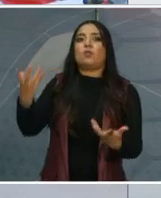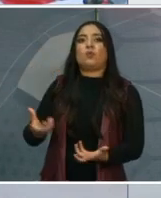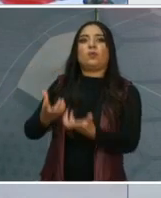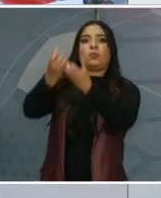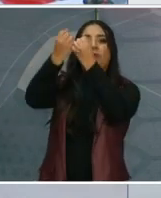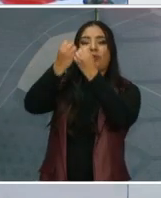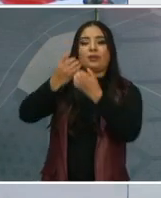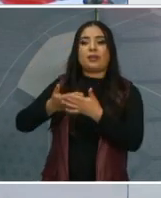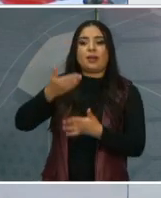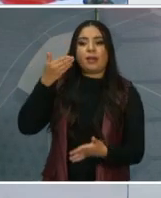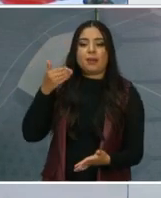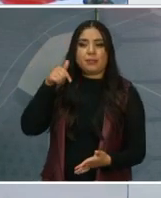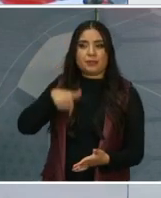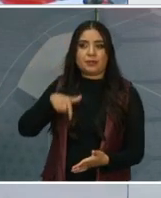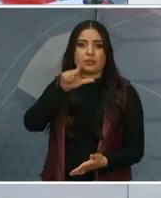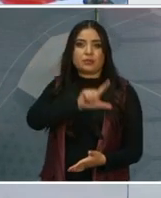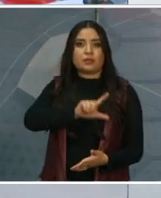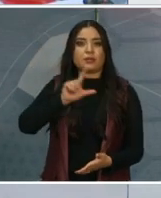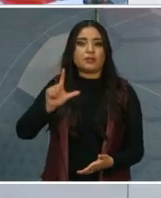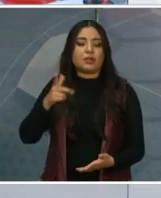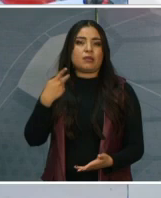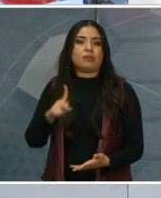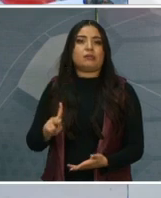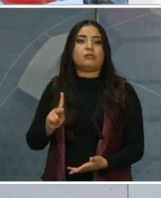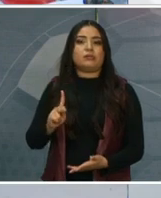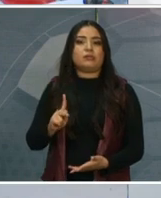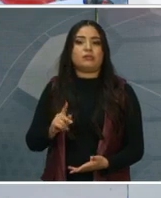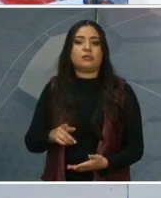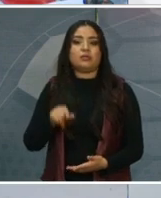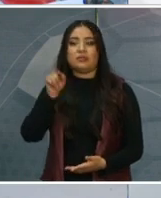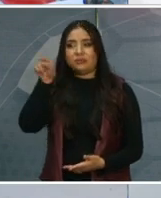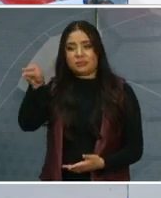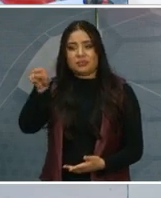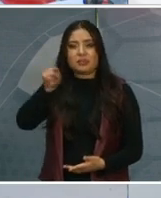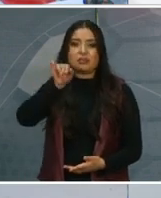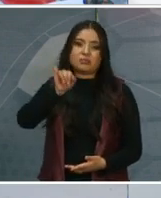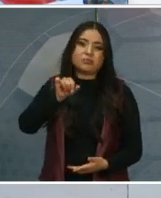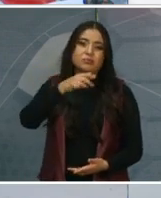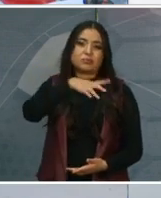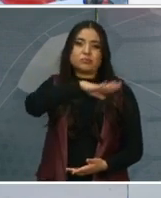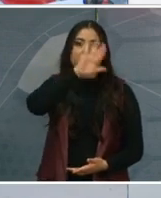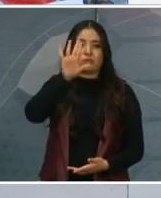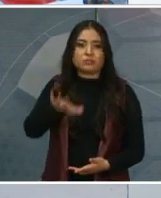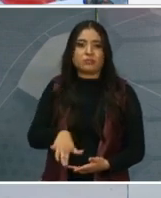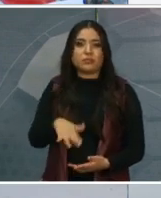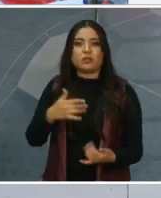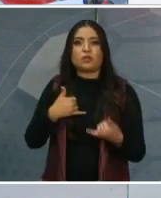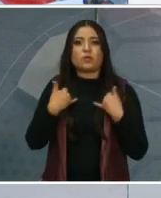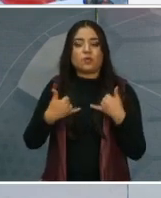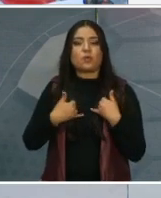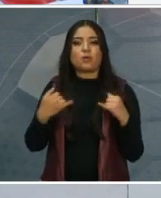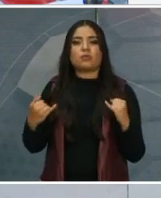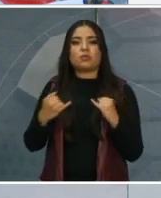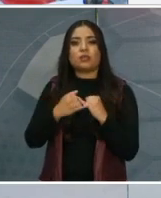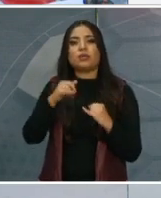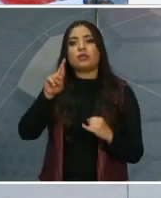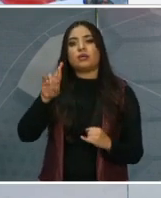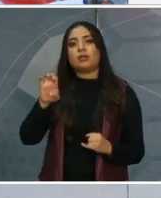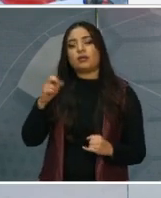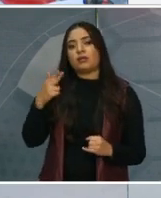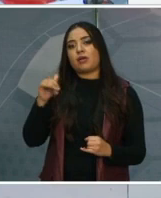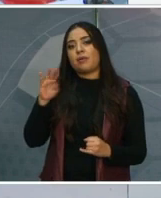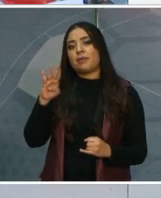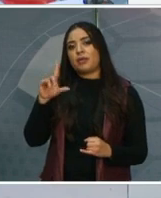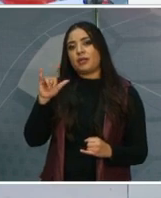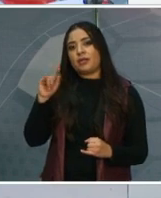en la Comarca Lagunera. Desafortunadamente, un joven perdió la vida al interior de un centro de rehabilitación. Te pediría, Carolina,